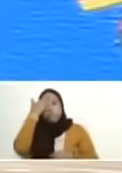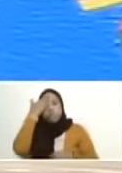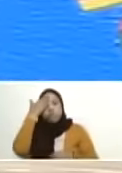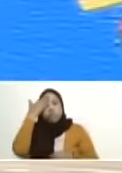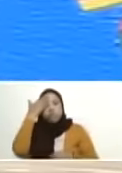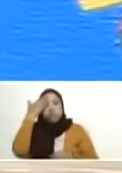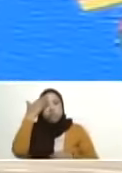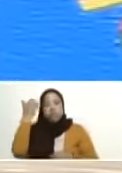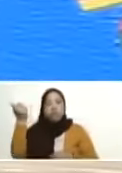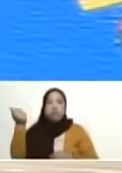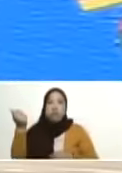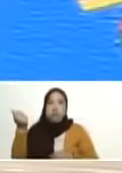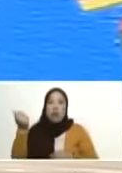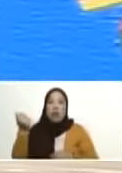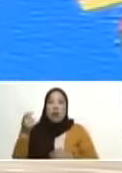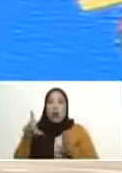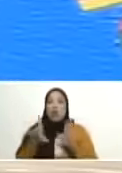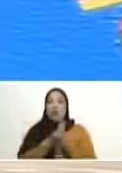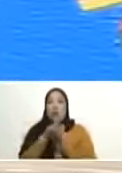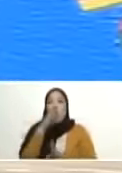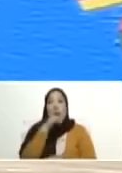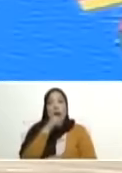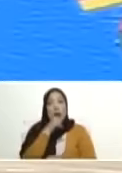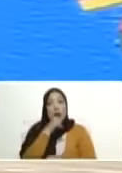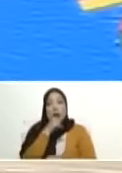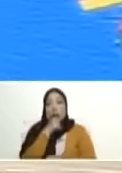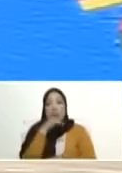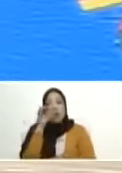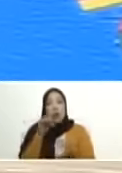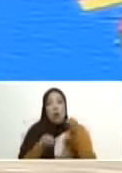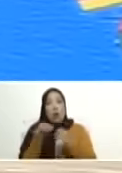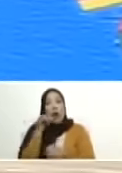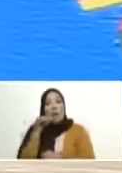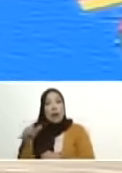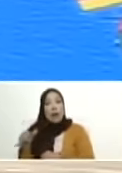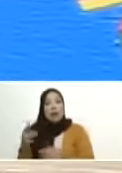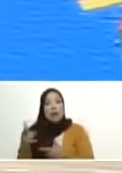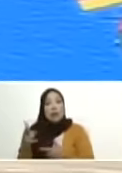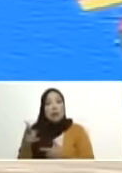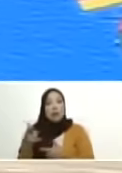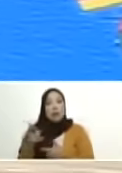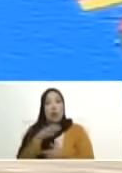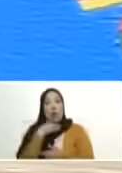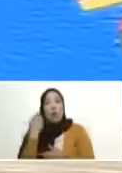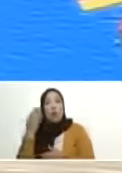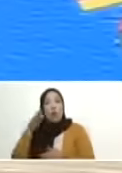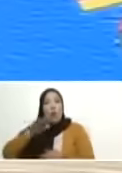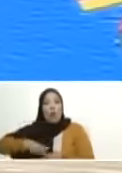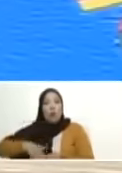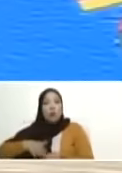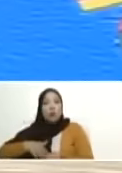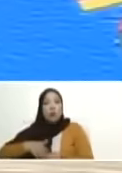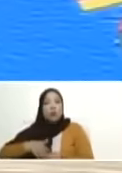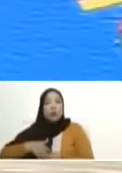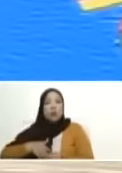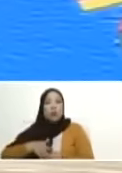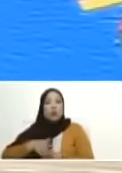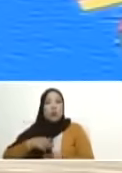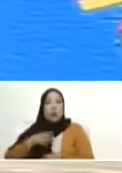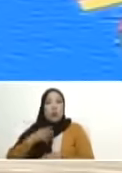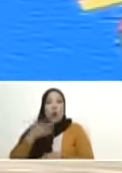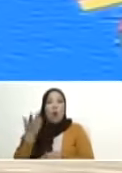medio de la ilegalidad, de las amenazas. Fue derrocado Cipriano